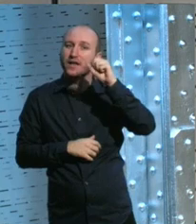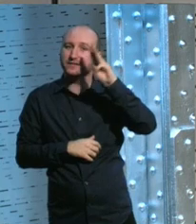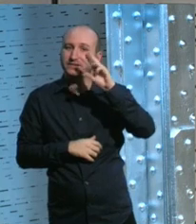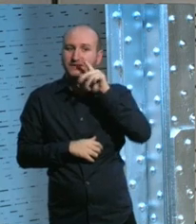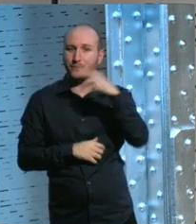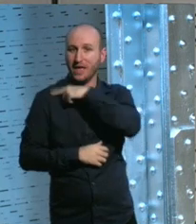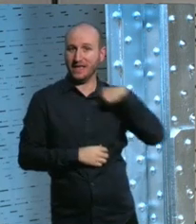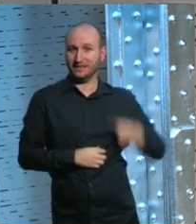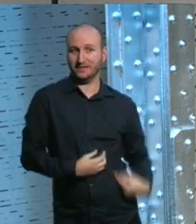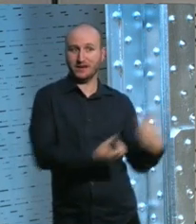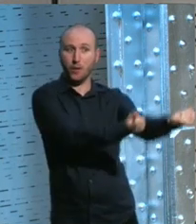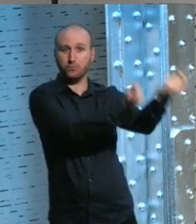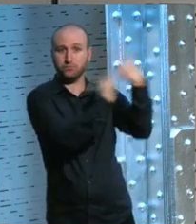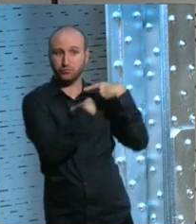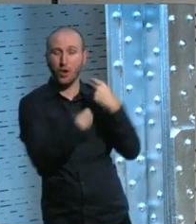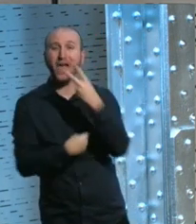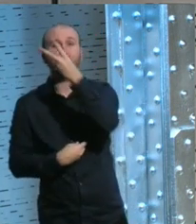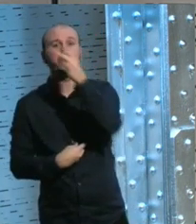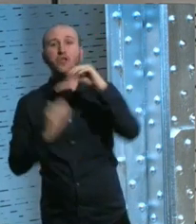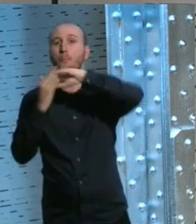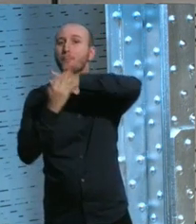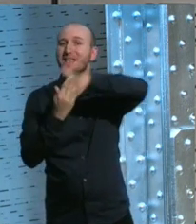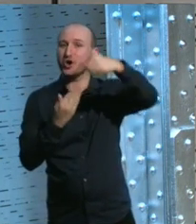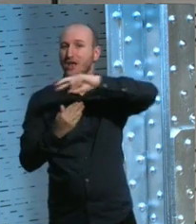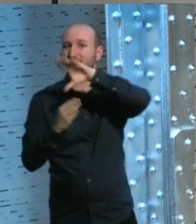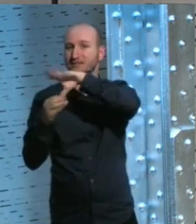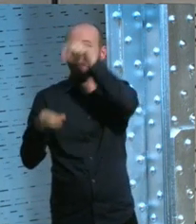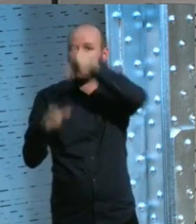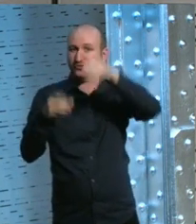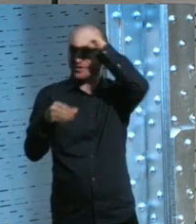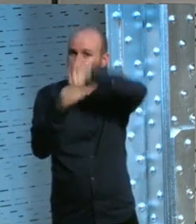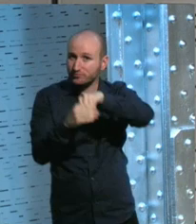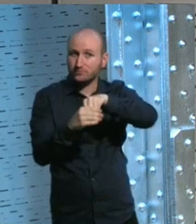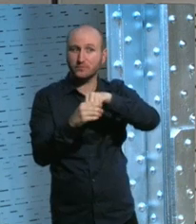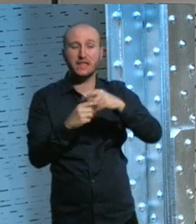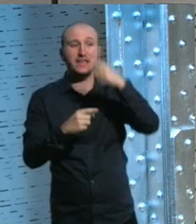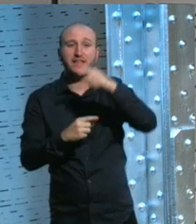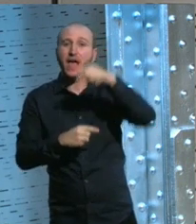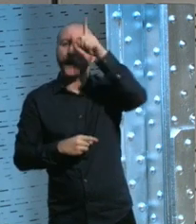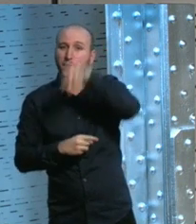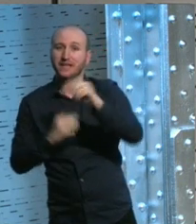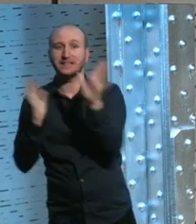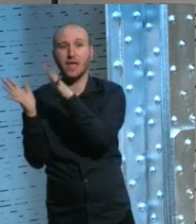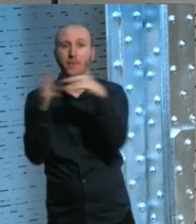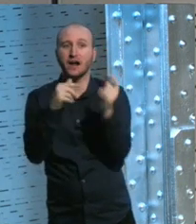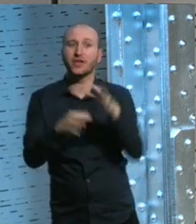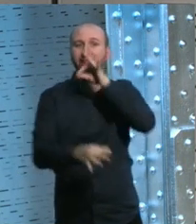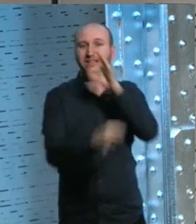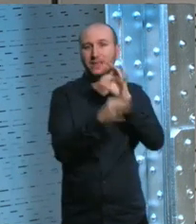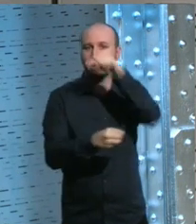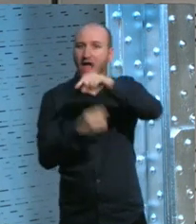tiene 200 millones de usuarios y duplicó entre el mes de marzo y el mes de septiembre.